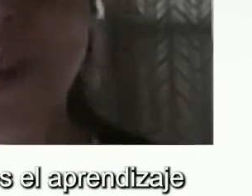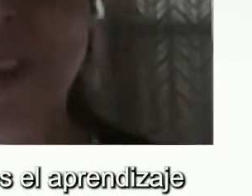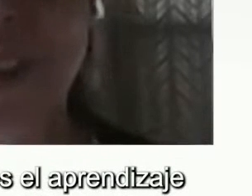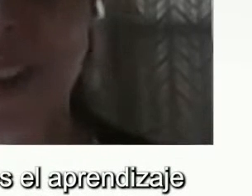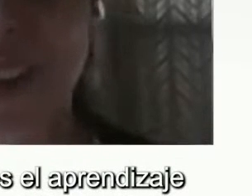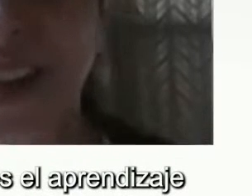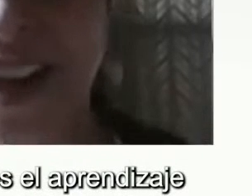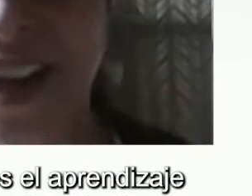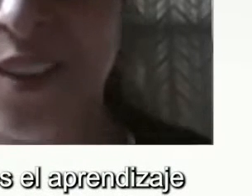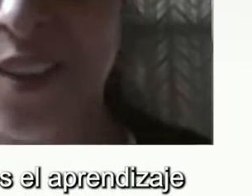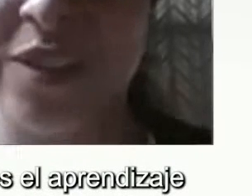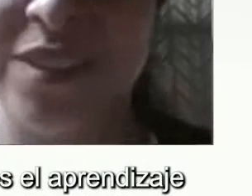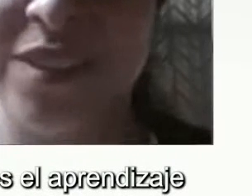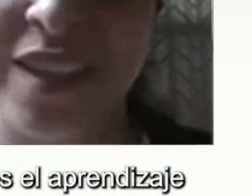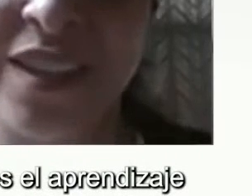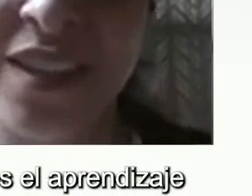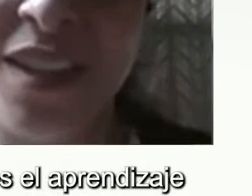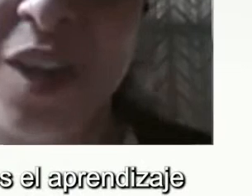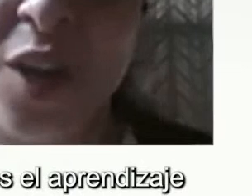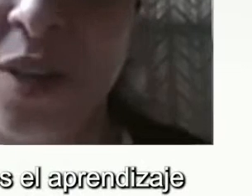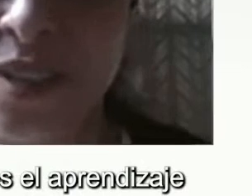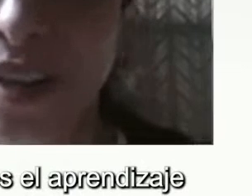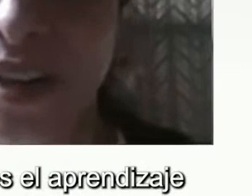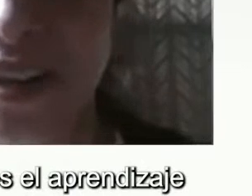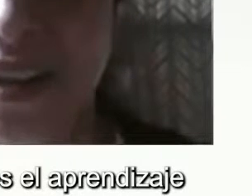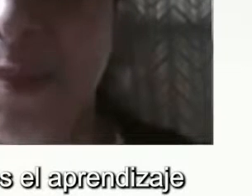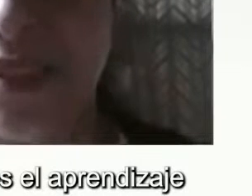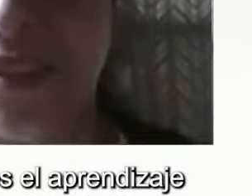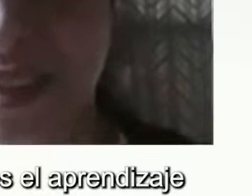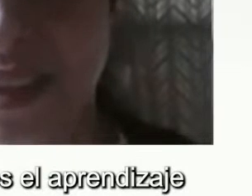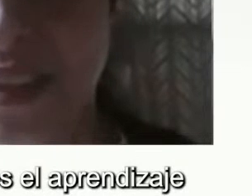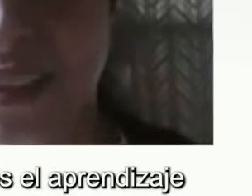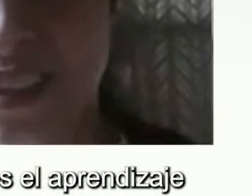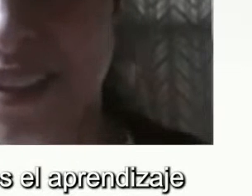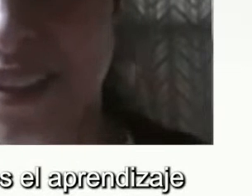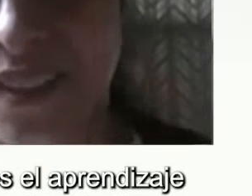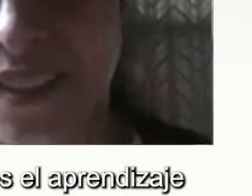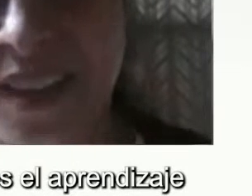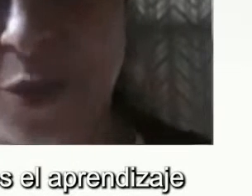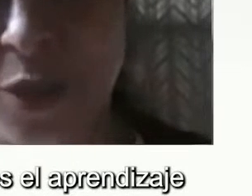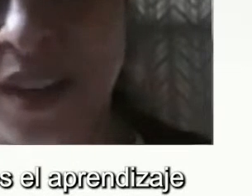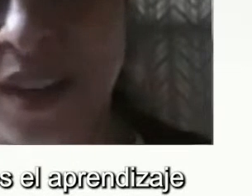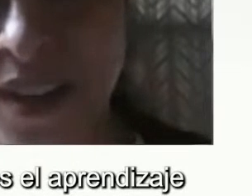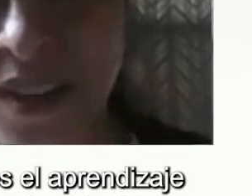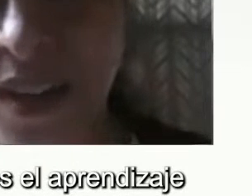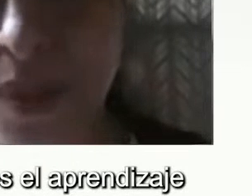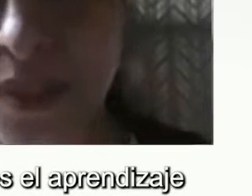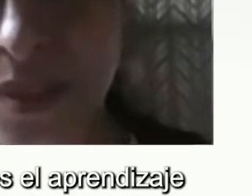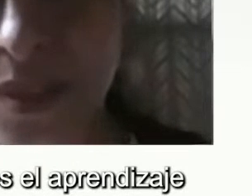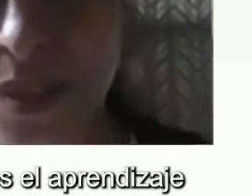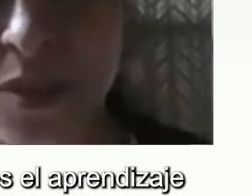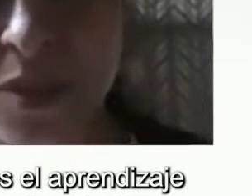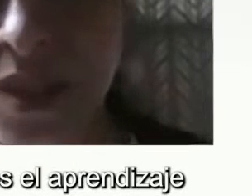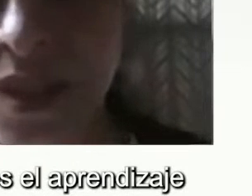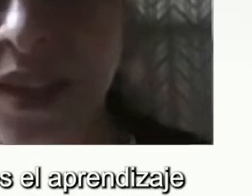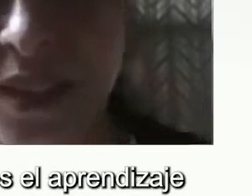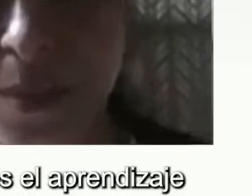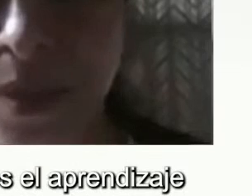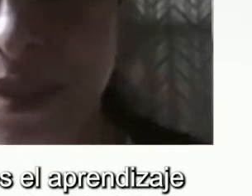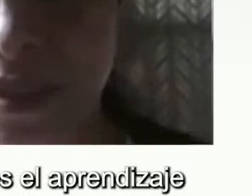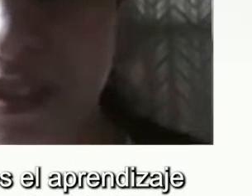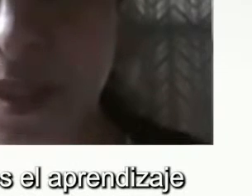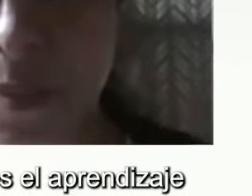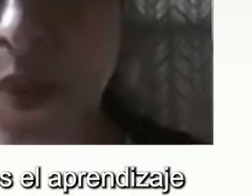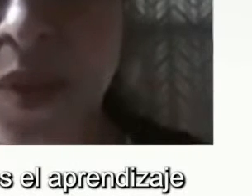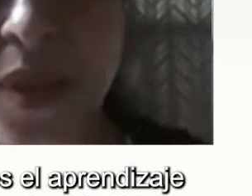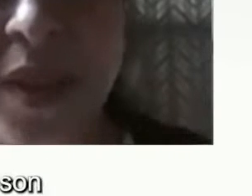tradición y legando lo que es el aprendizaje que, que nos genera la participación en